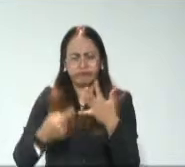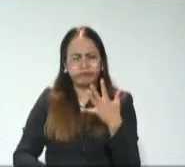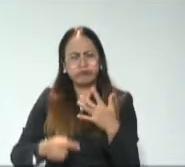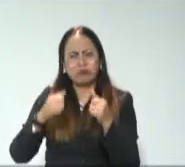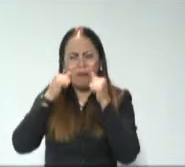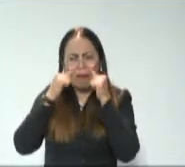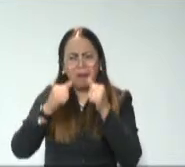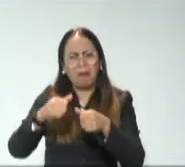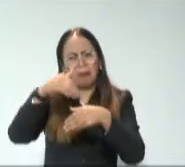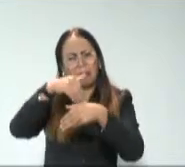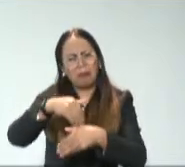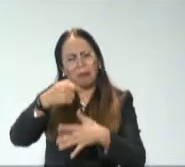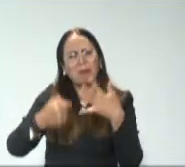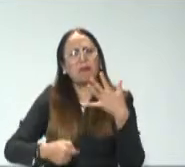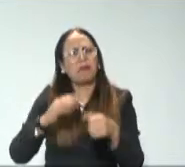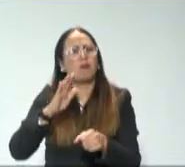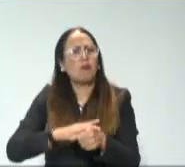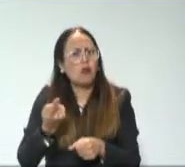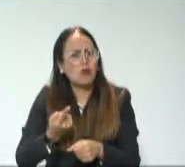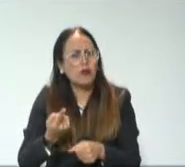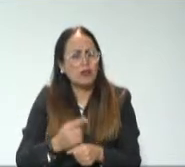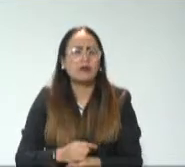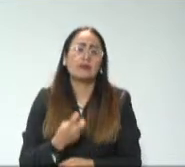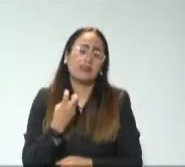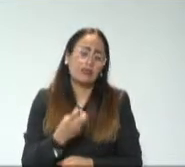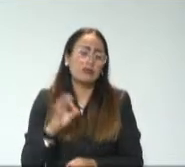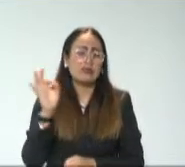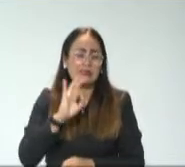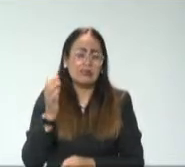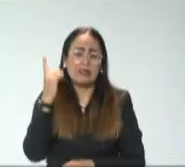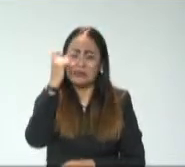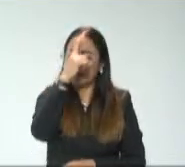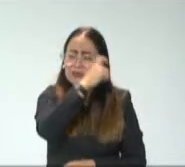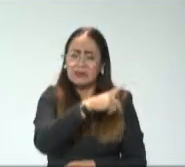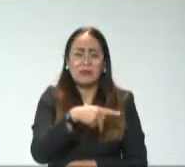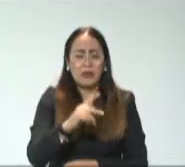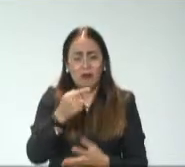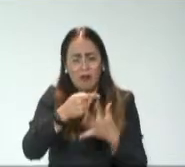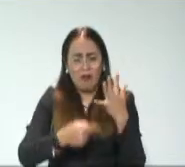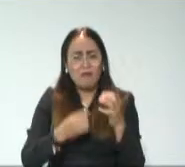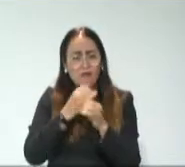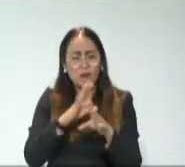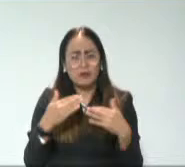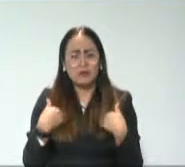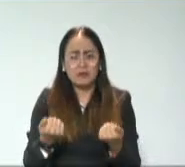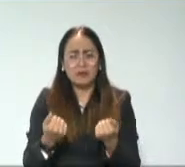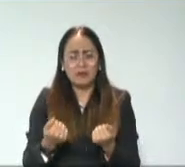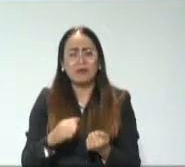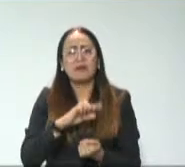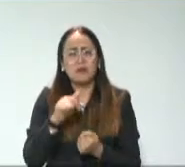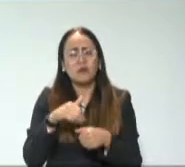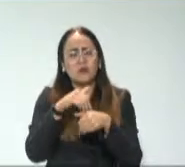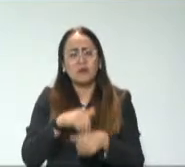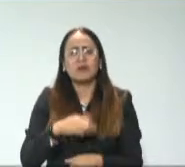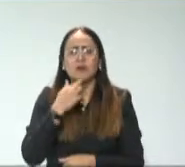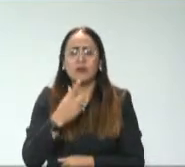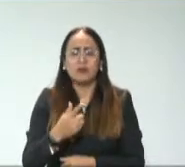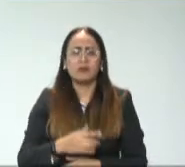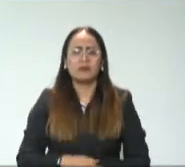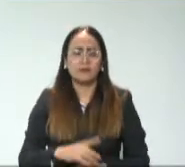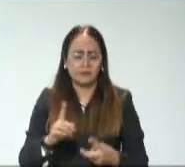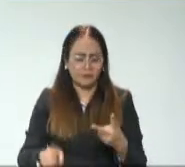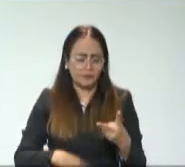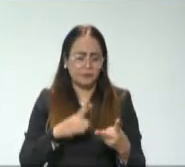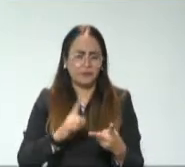que asumir medidas que son en general muy dolorosas un segundo y muy difíciles de implementar un segundo